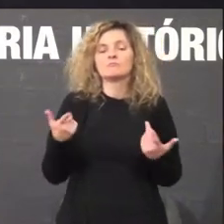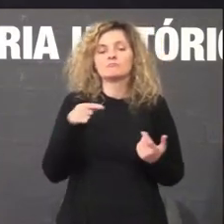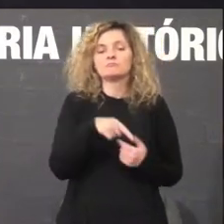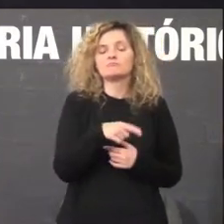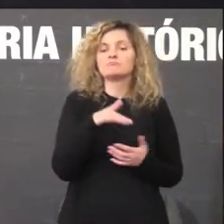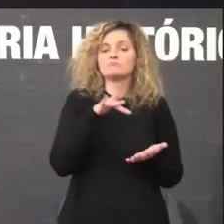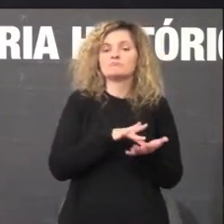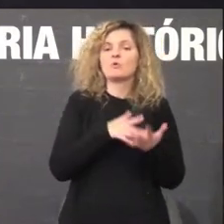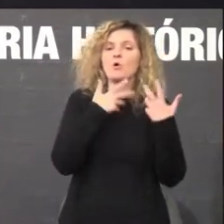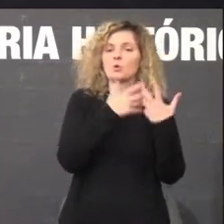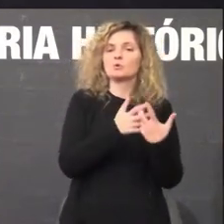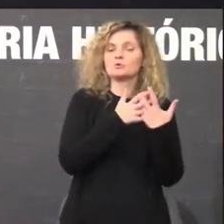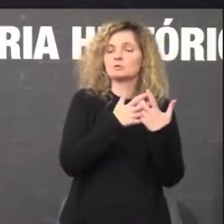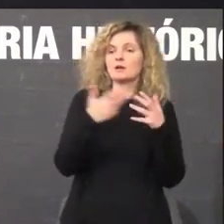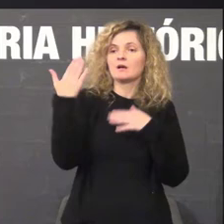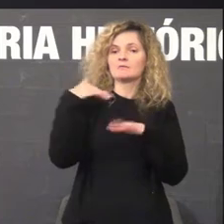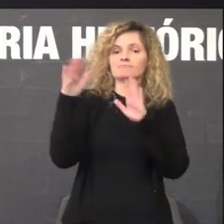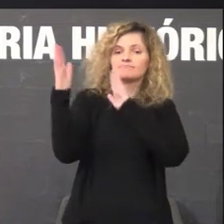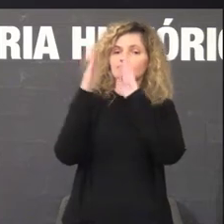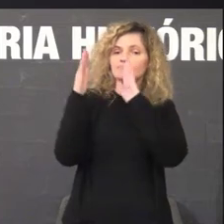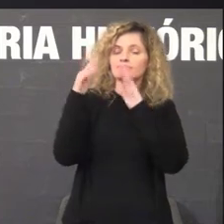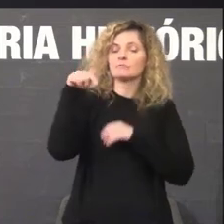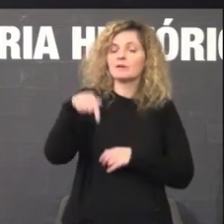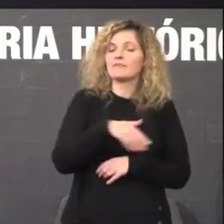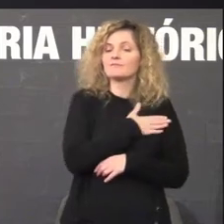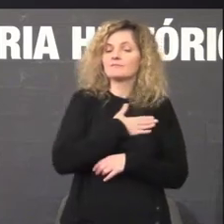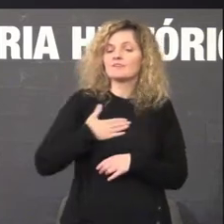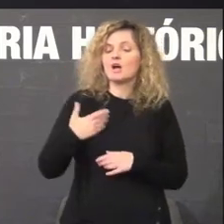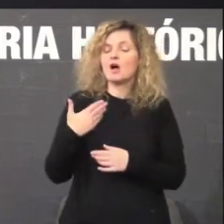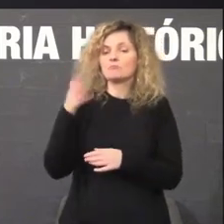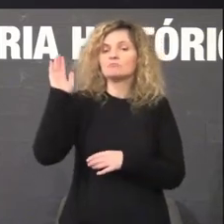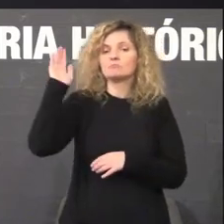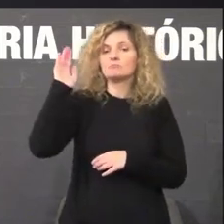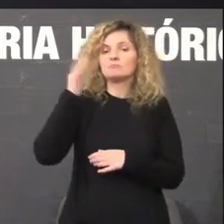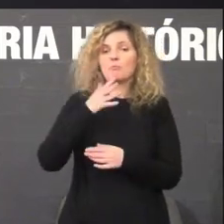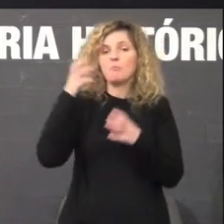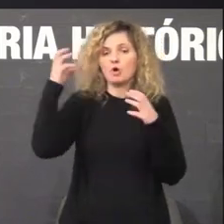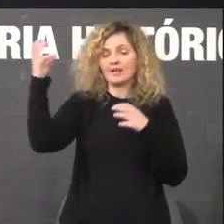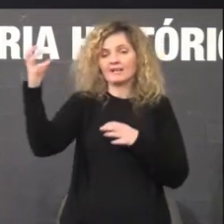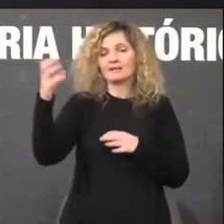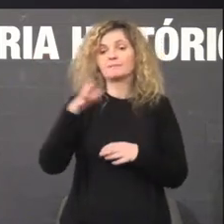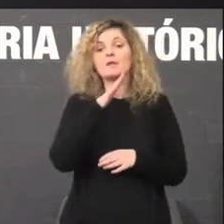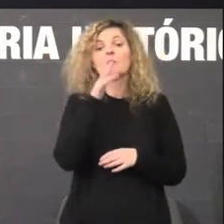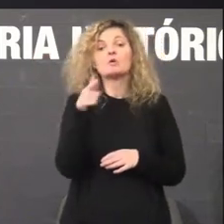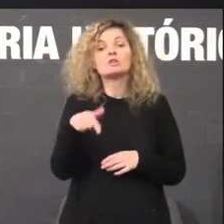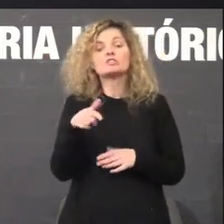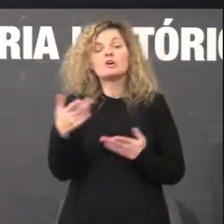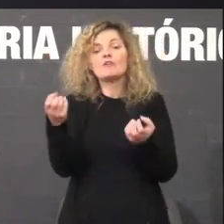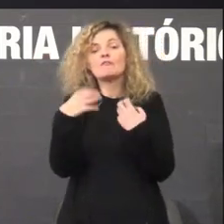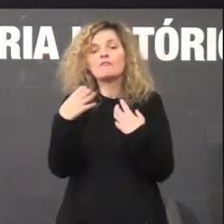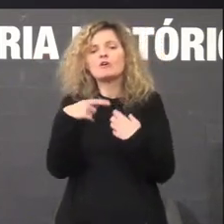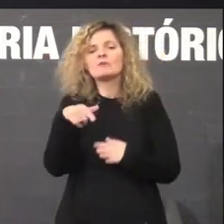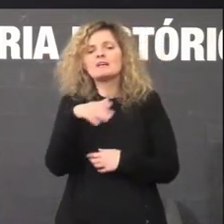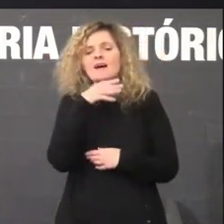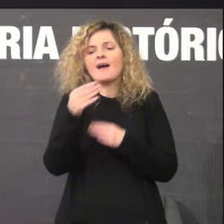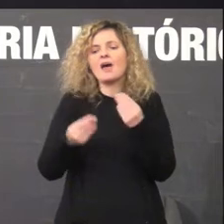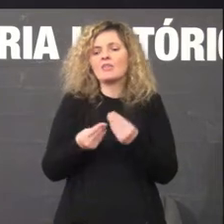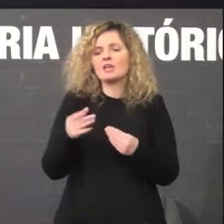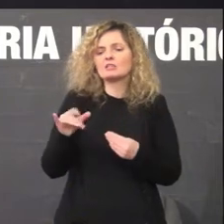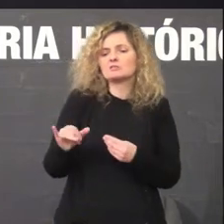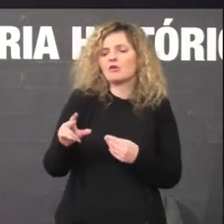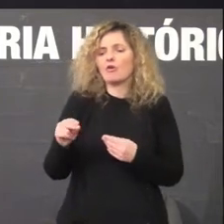había luchado, y él quería la monarquía. Por eso él tenía la información de qué hacía y qué no